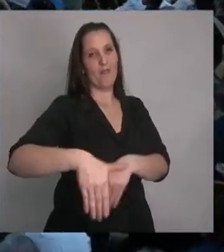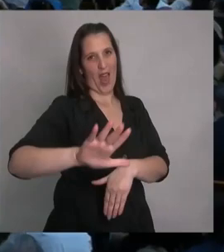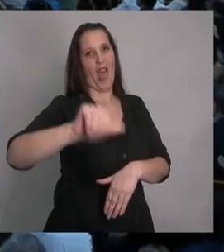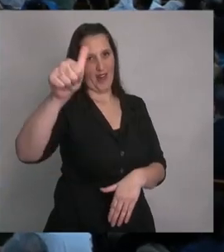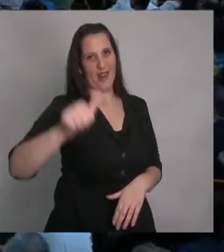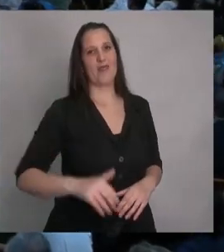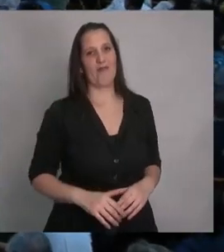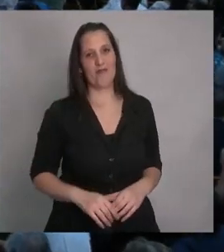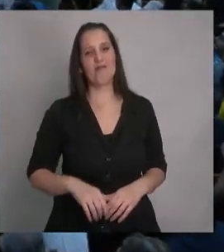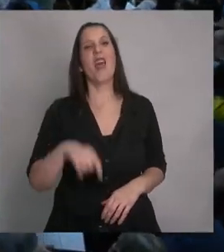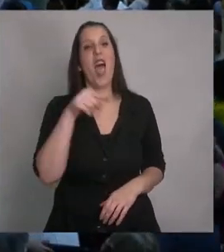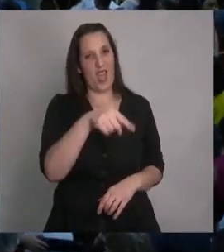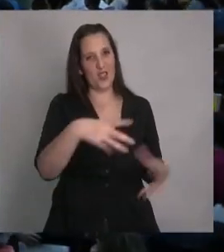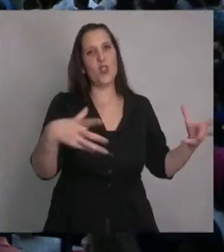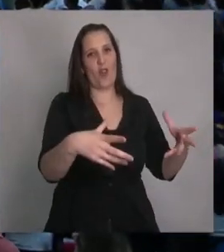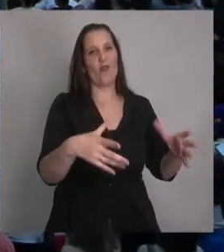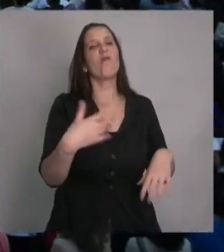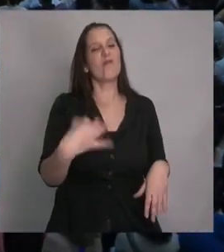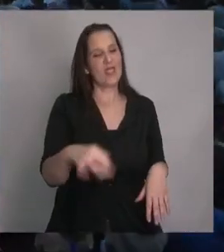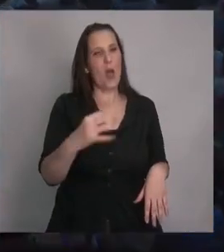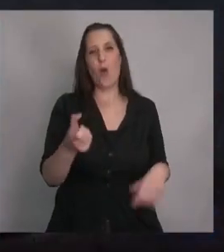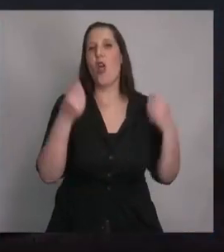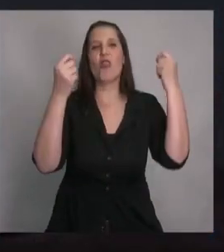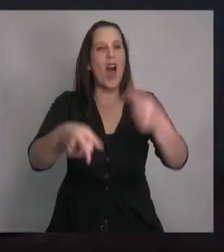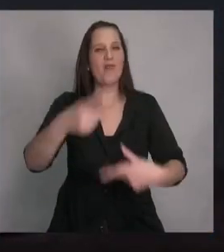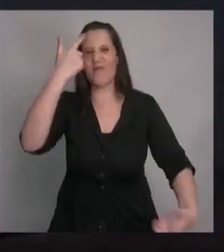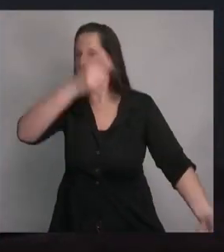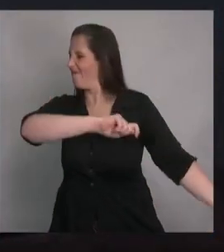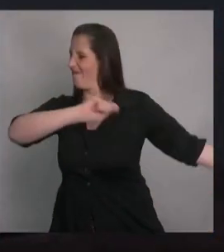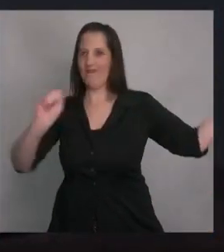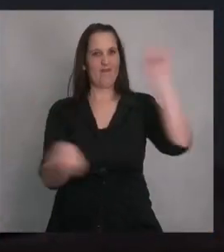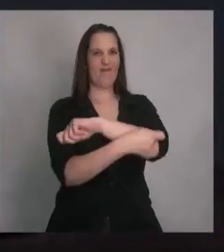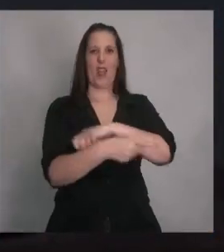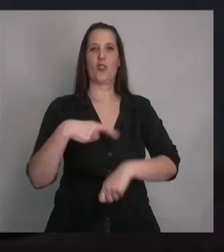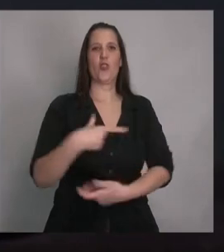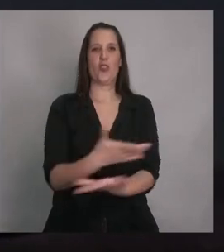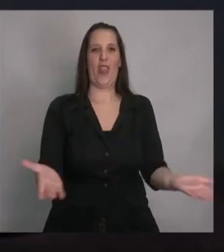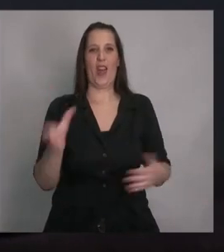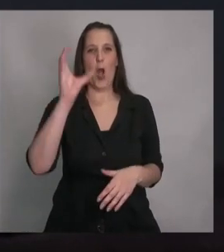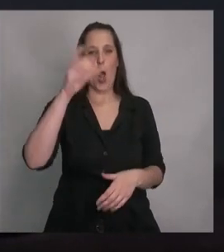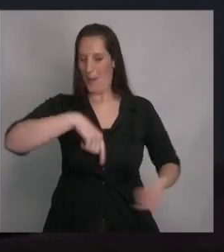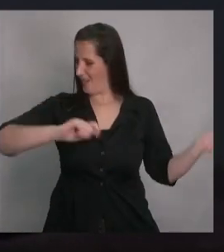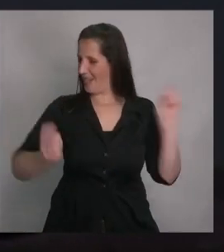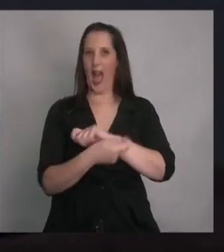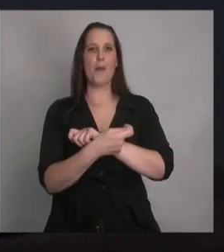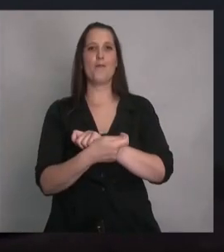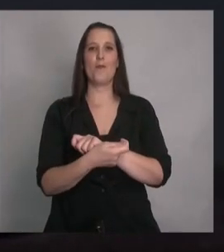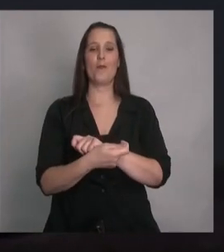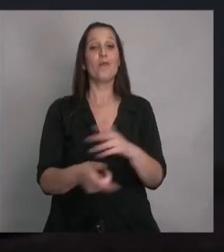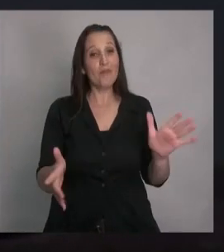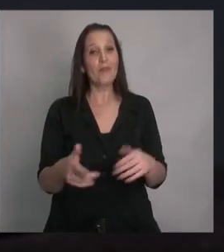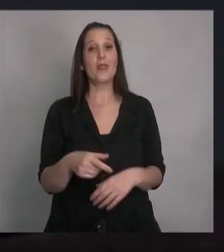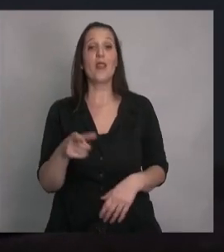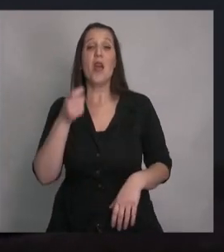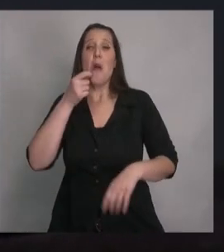van a garantizar una transformación de la sociedad colombiana por eso mientras si